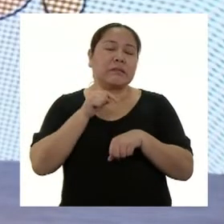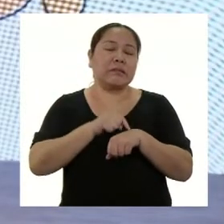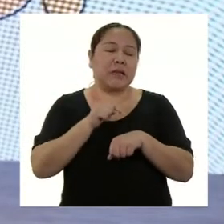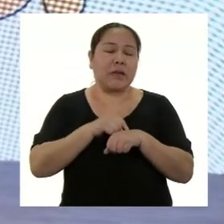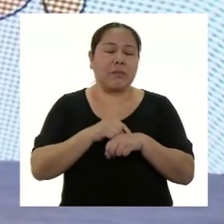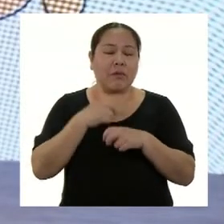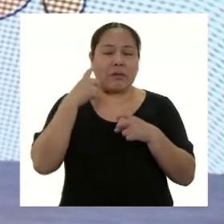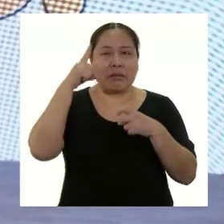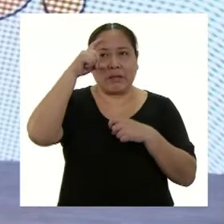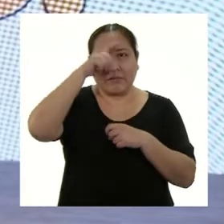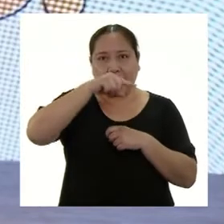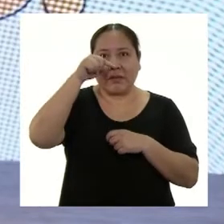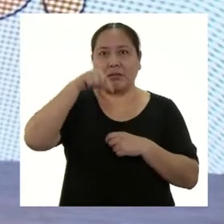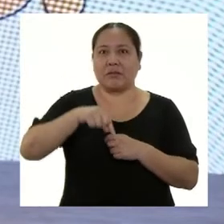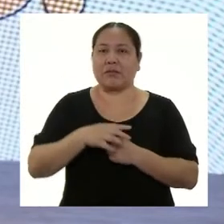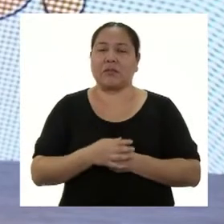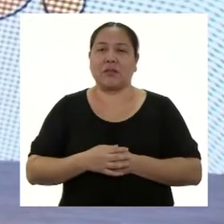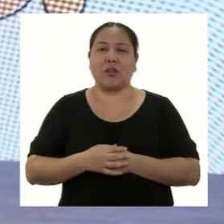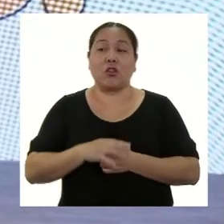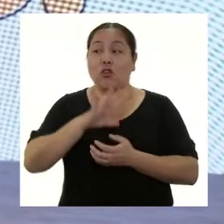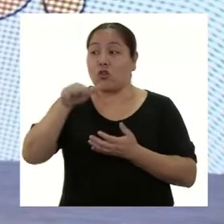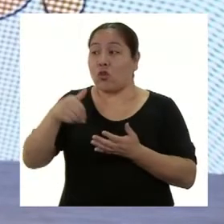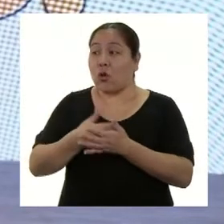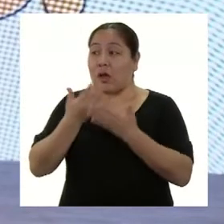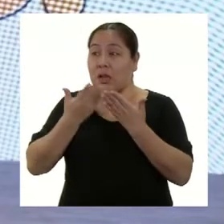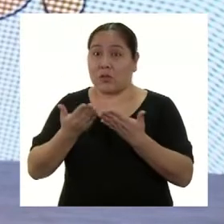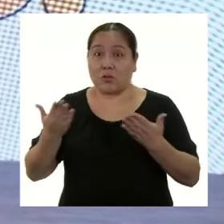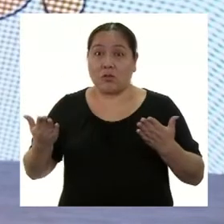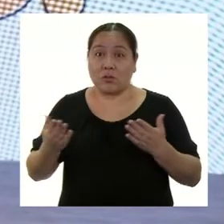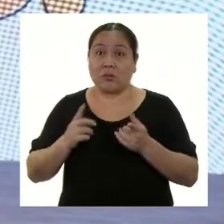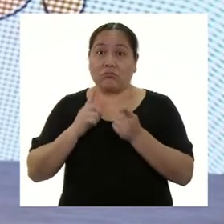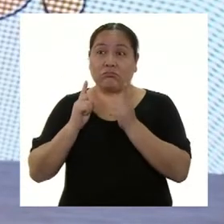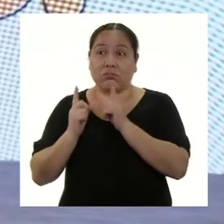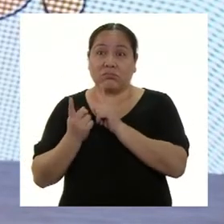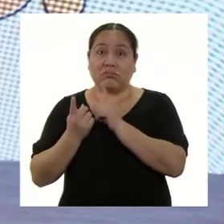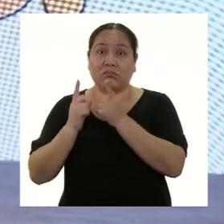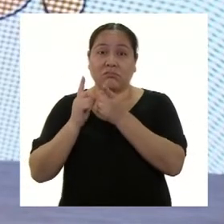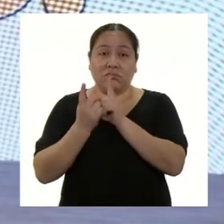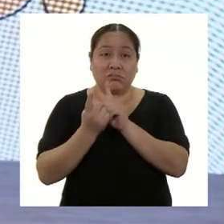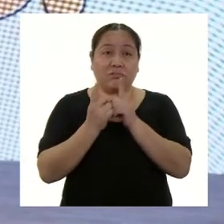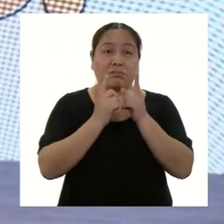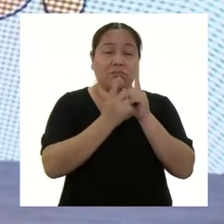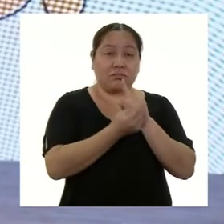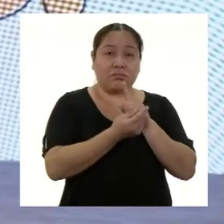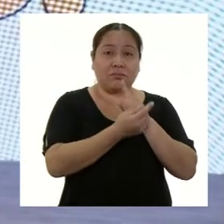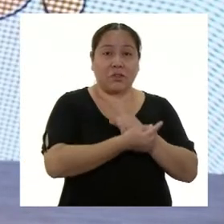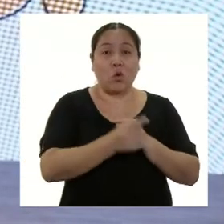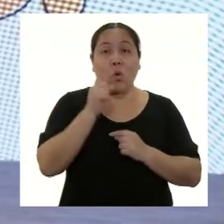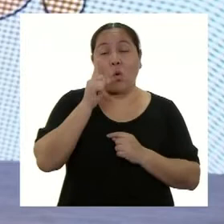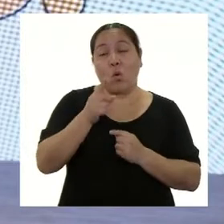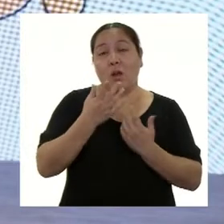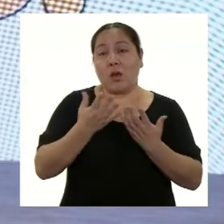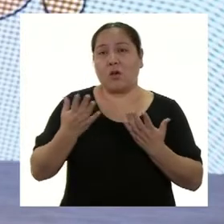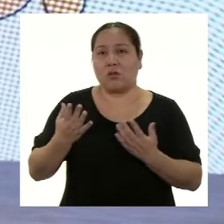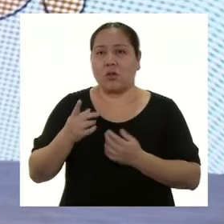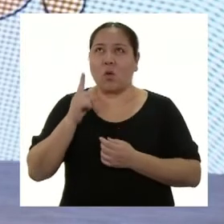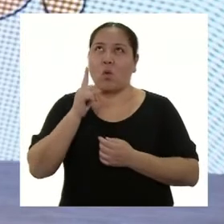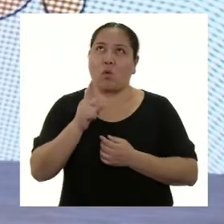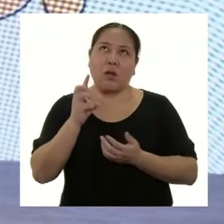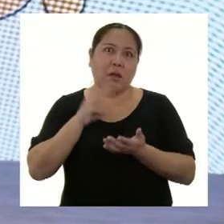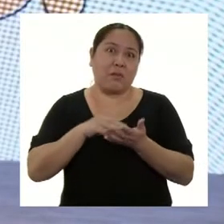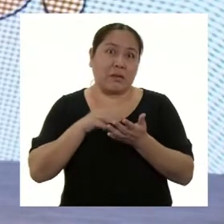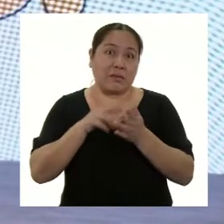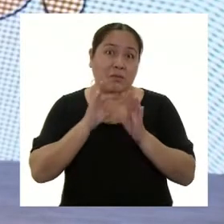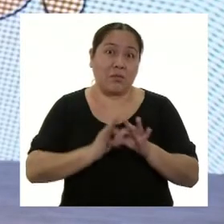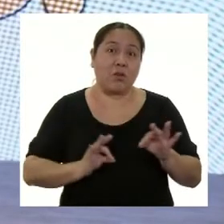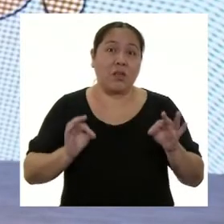difíciles por estos días. Todas las cosas están y seguirán cambiando en nuestras vidas. Una de las cosas, por no decir una de las más primordiales,